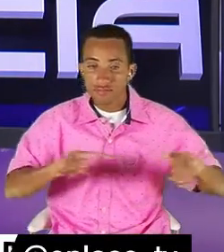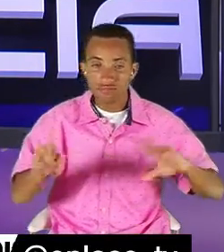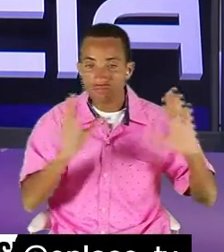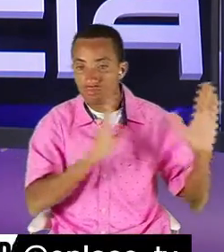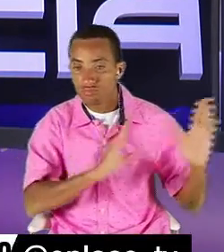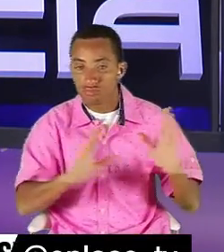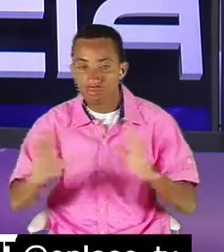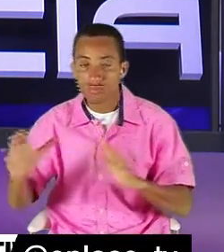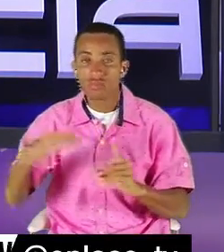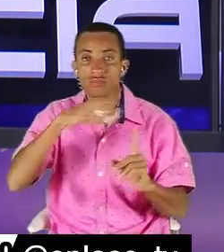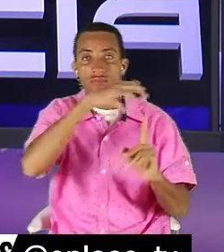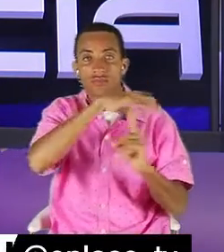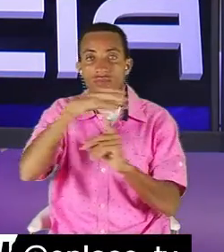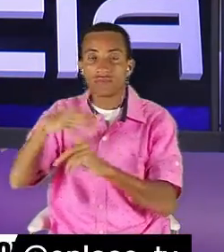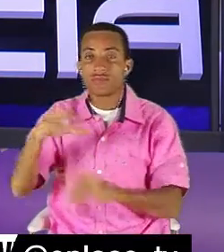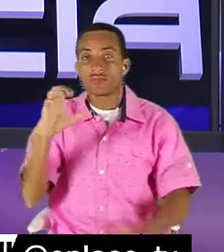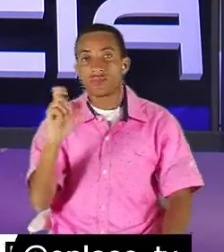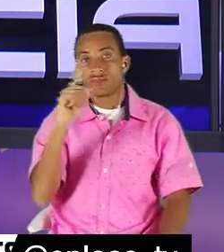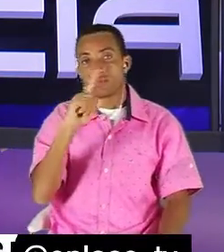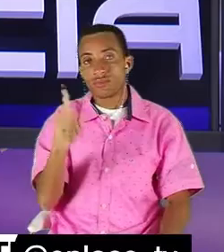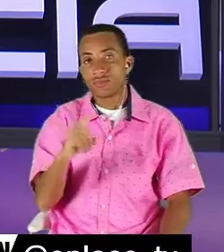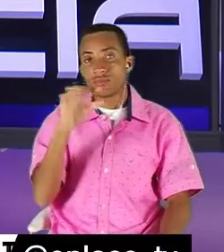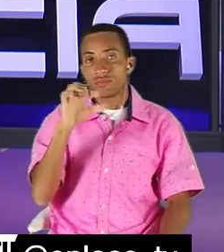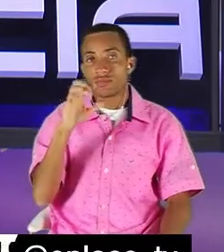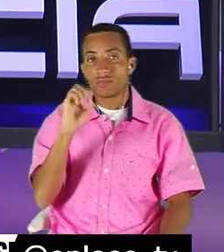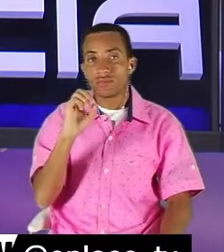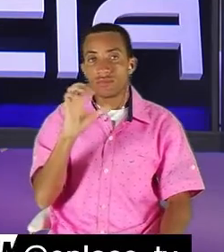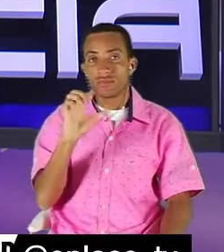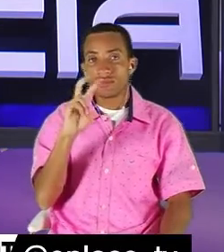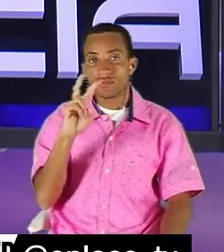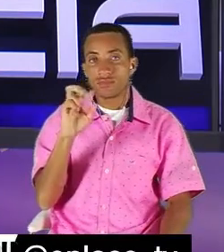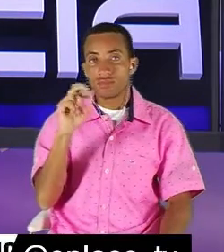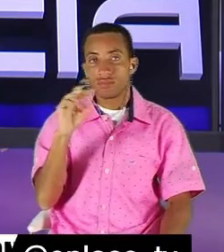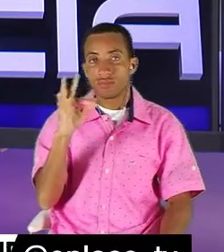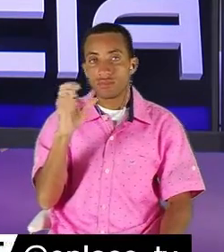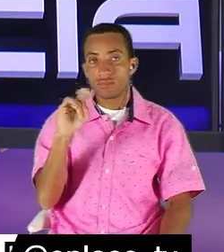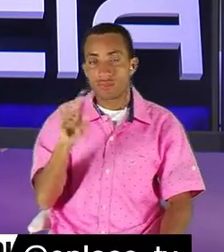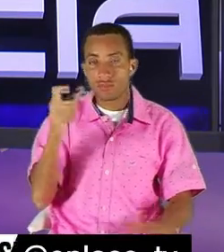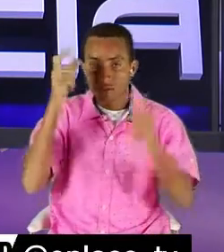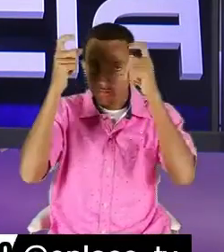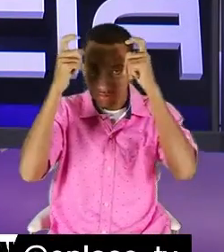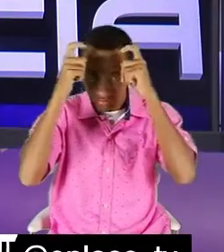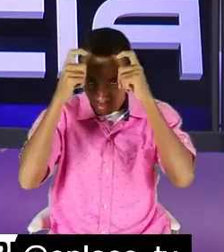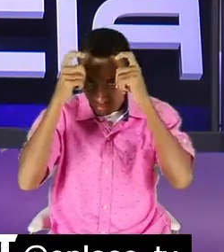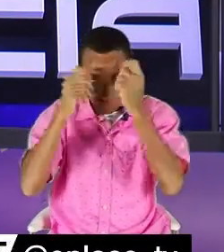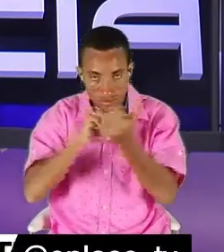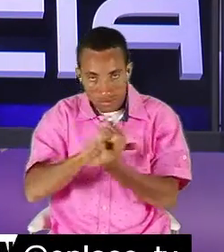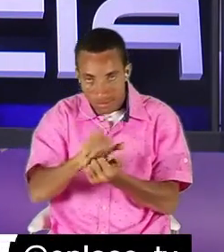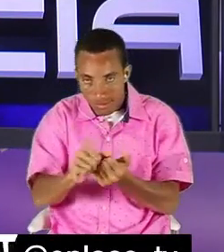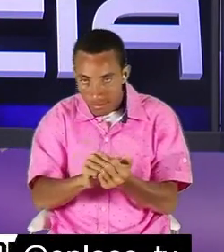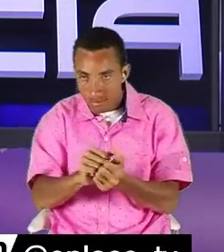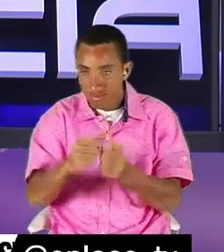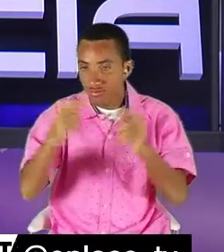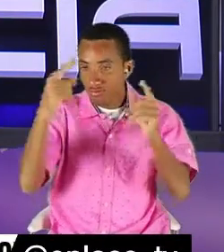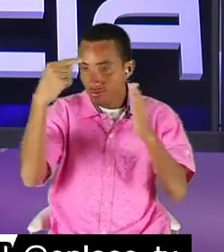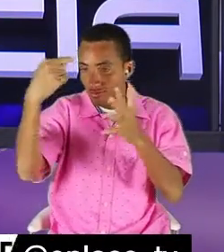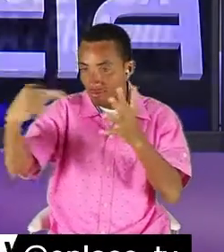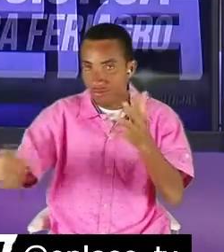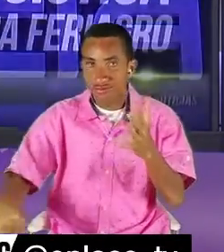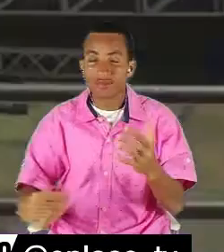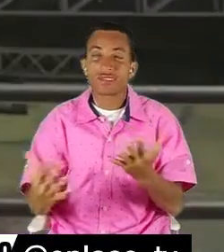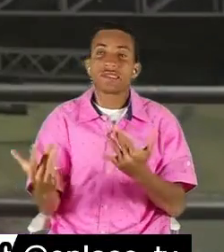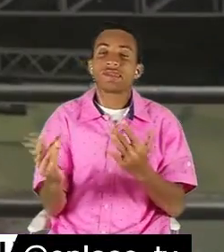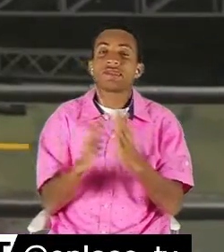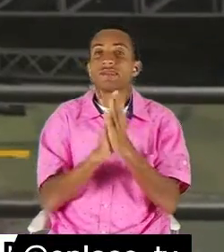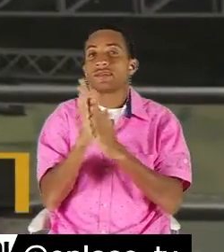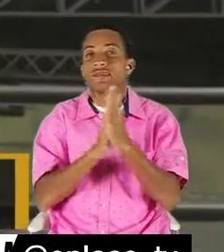de la Feria Agropecuaria y Agroindustrial. La Exposición Bovina y el Festival Canino son dos de las actividades más esperadas.